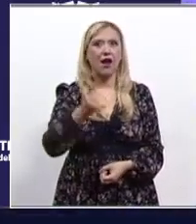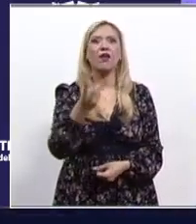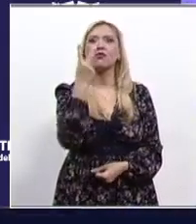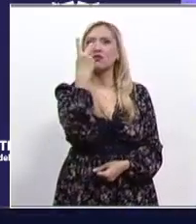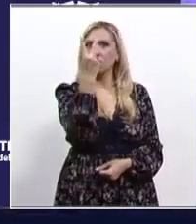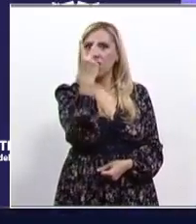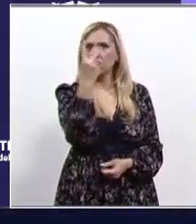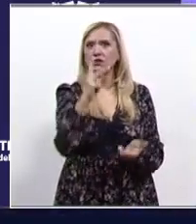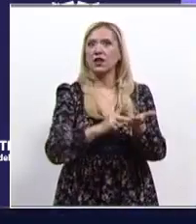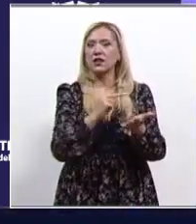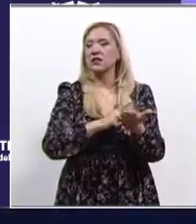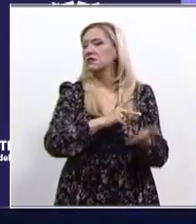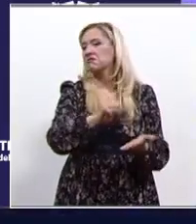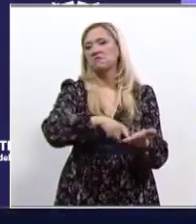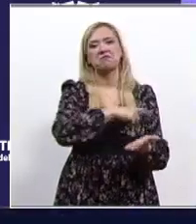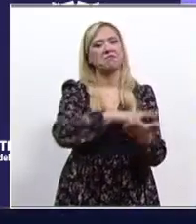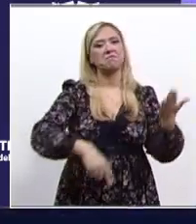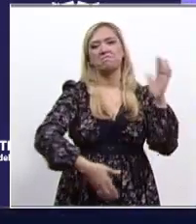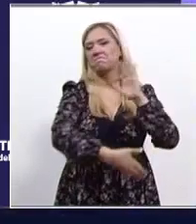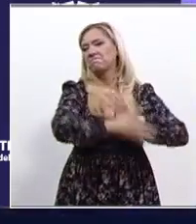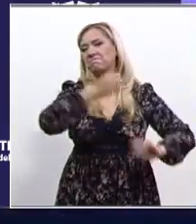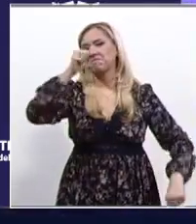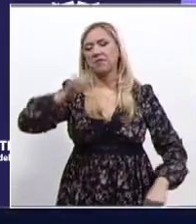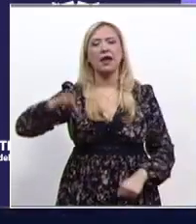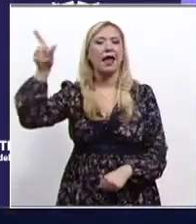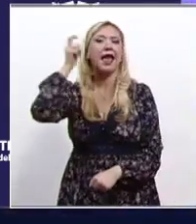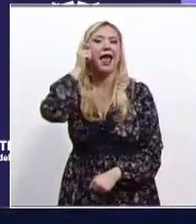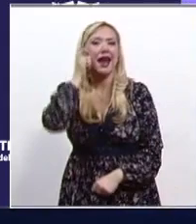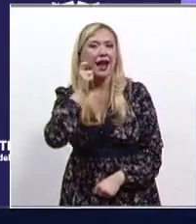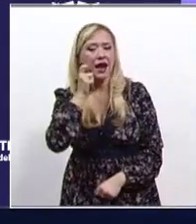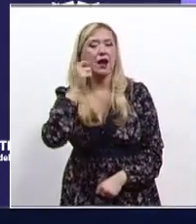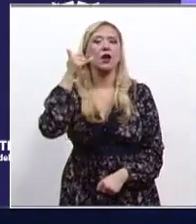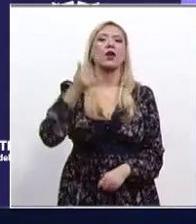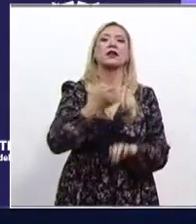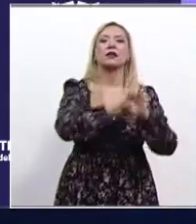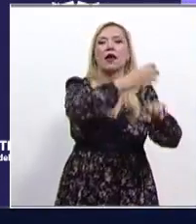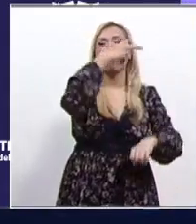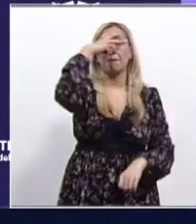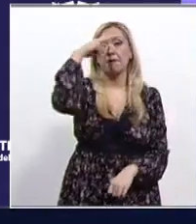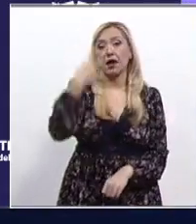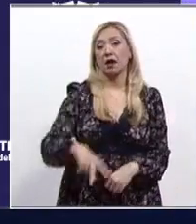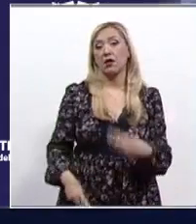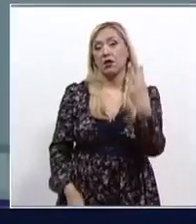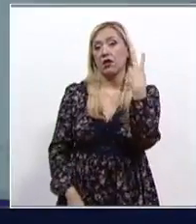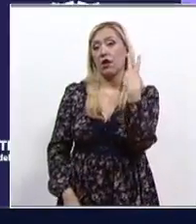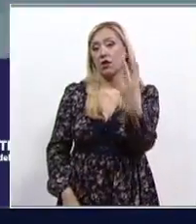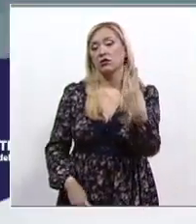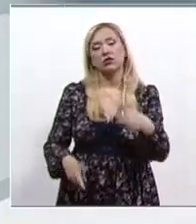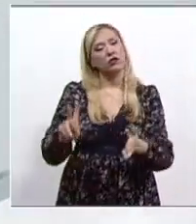esta causa, que fueron los casos de Iliatenco Guerrero y Atlautla, Estado de México.